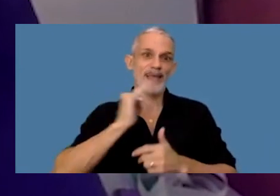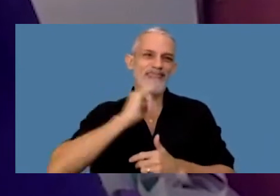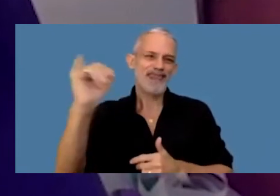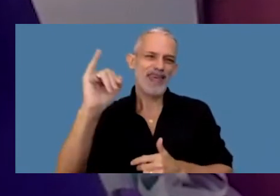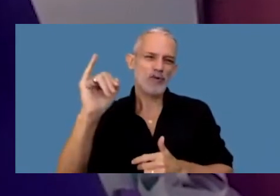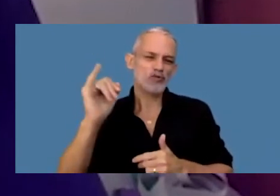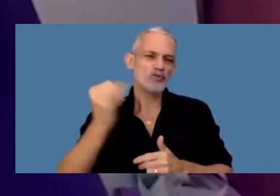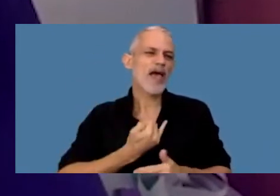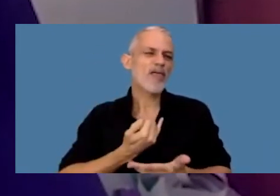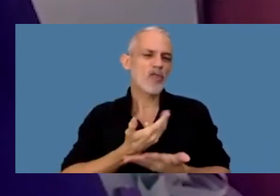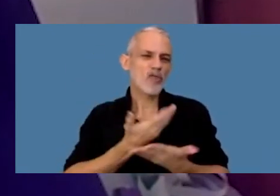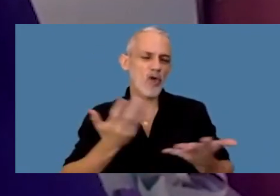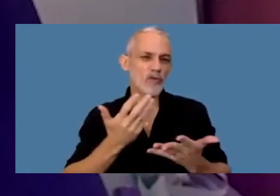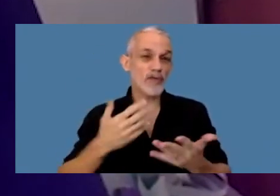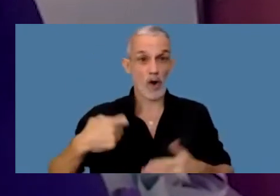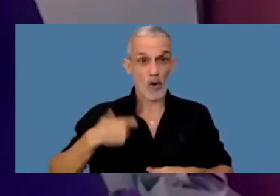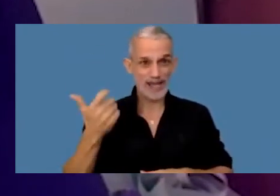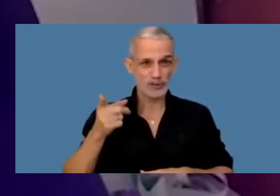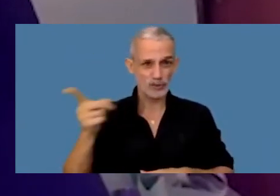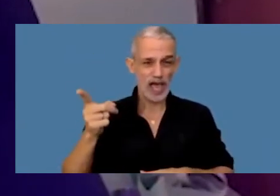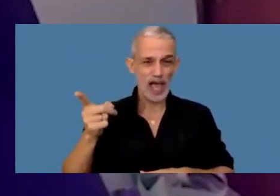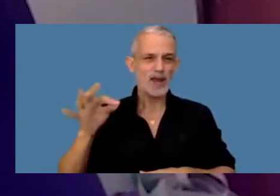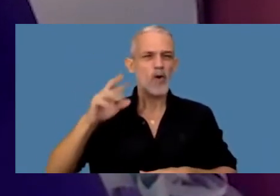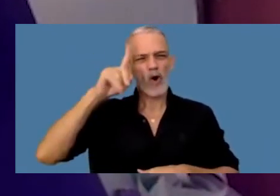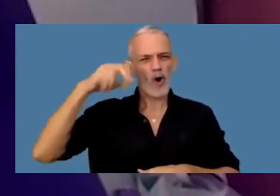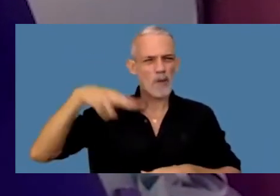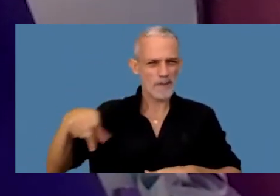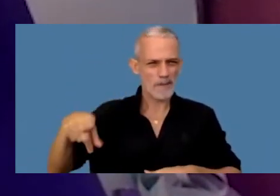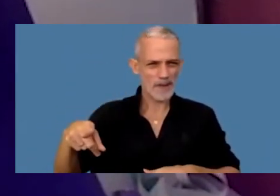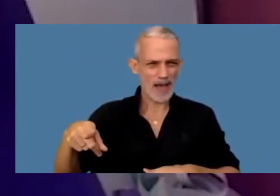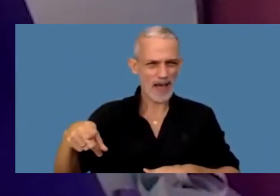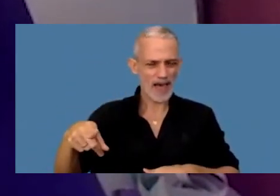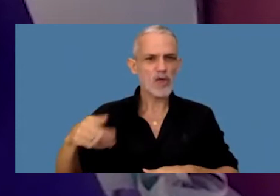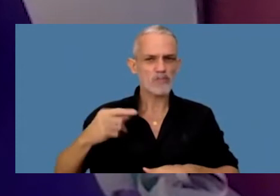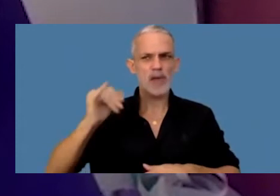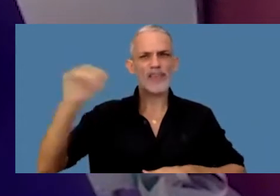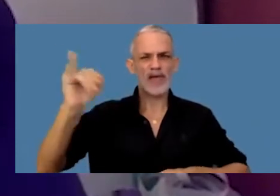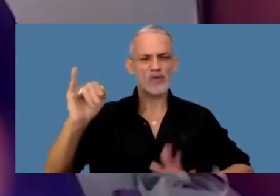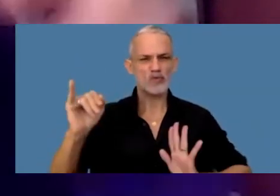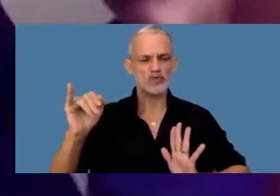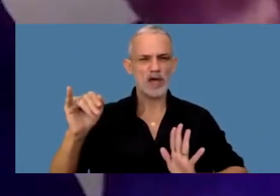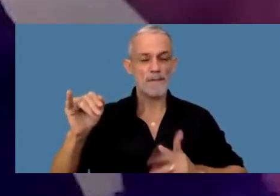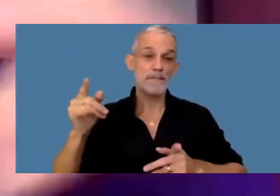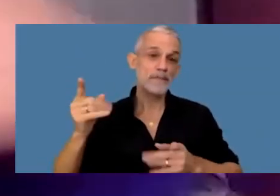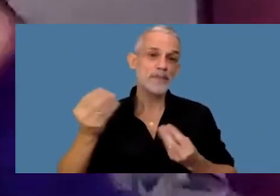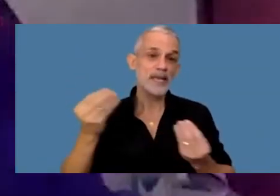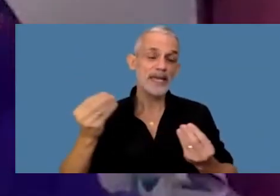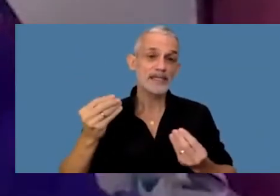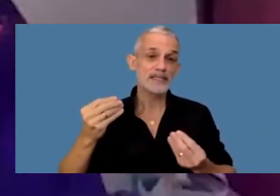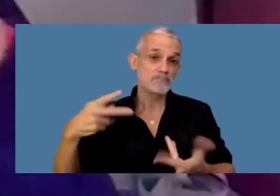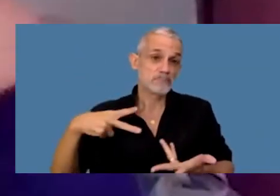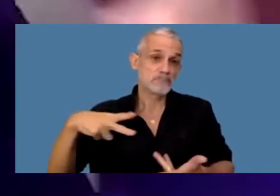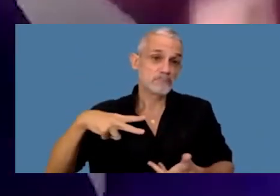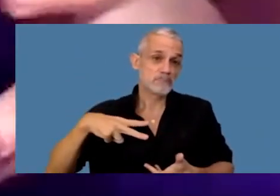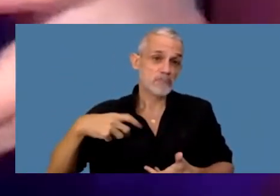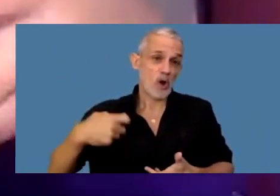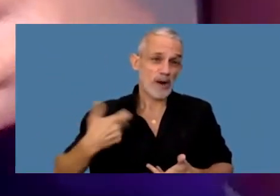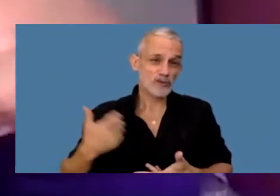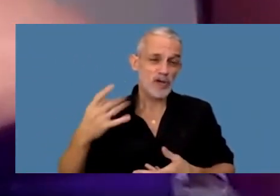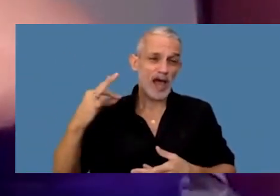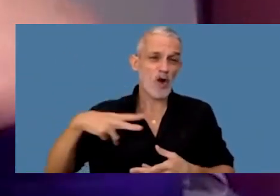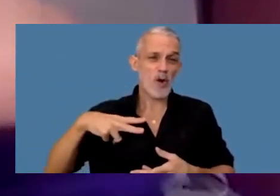tomen cartas en el asunto y vean la situación, y si es posible, si se trata de un protocolo, de que sea